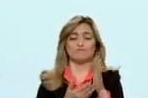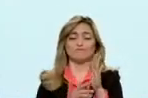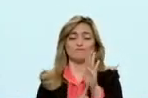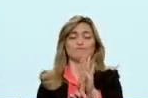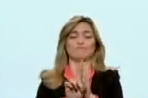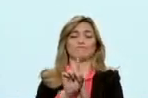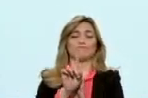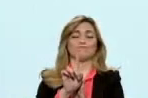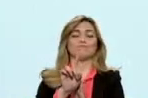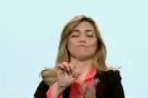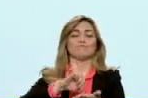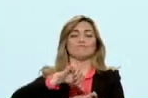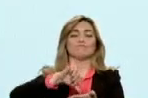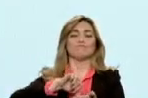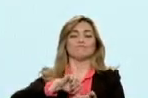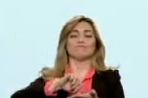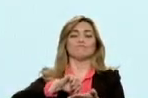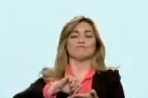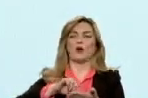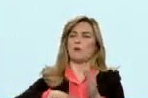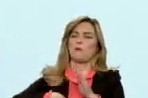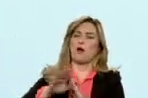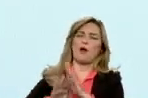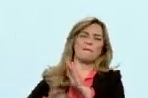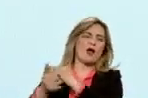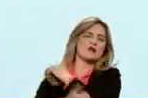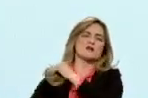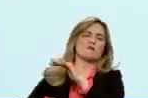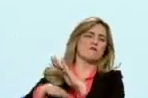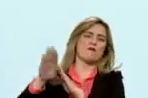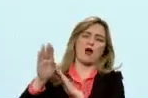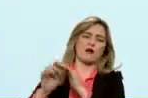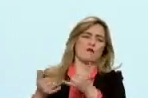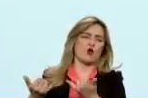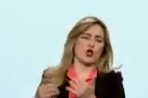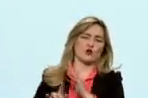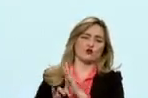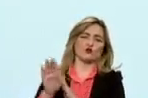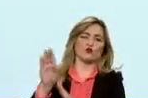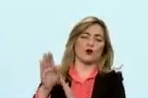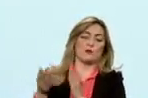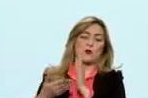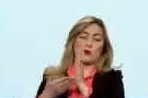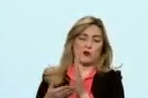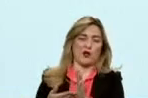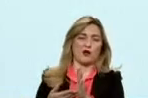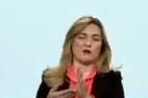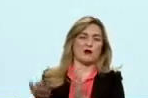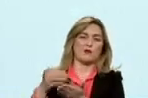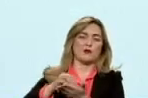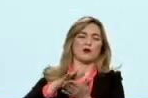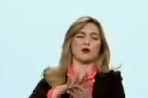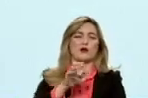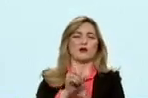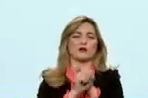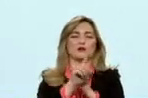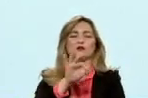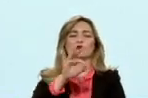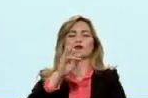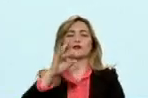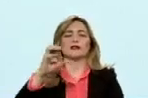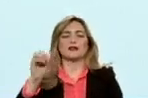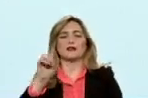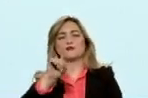desarrollo de las ciudades del primer mundo está justamente saliendo de ese modelo que se aplicó en los años 70 y